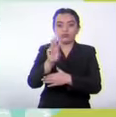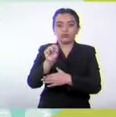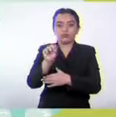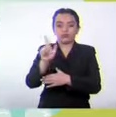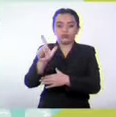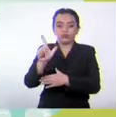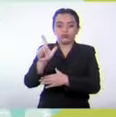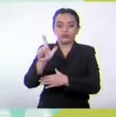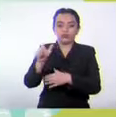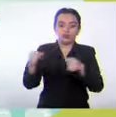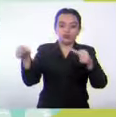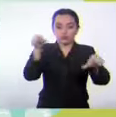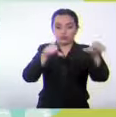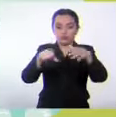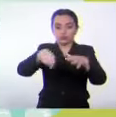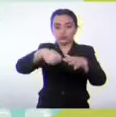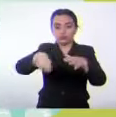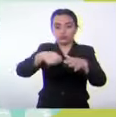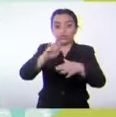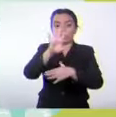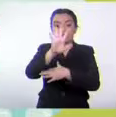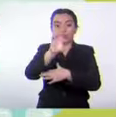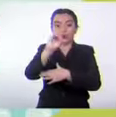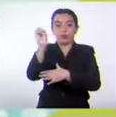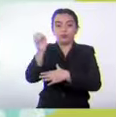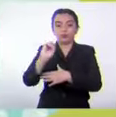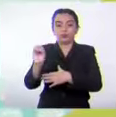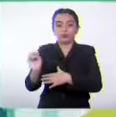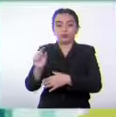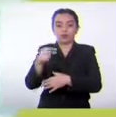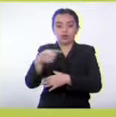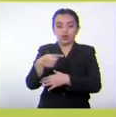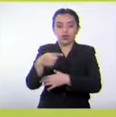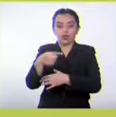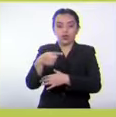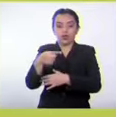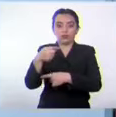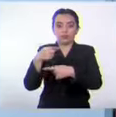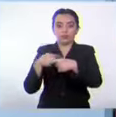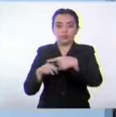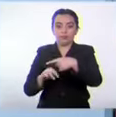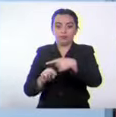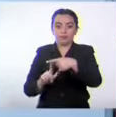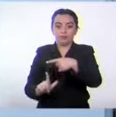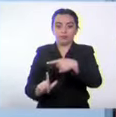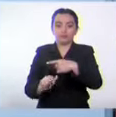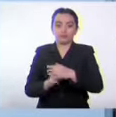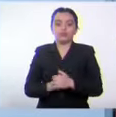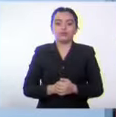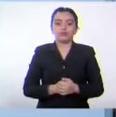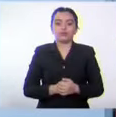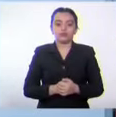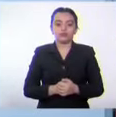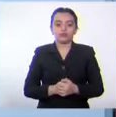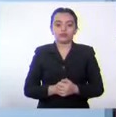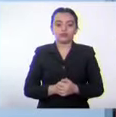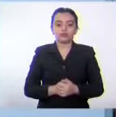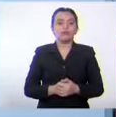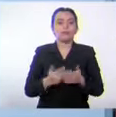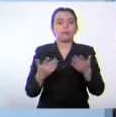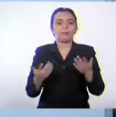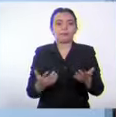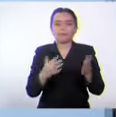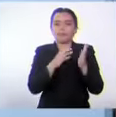disolución al 5% gramos sobre mililitro. Para calcular la masa